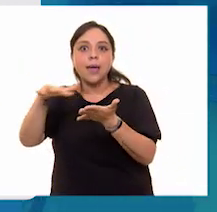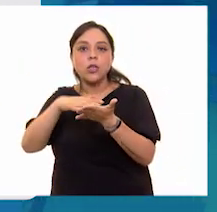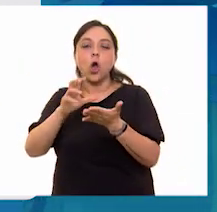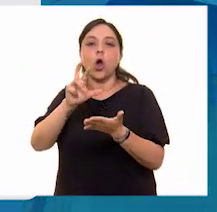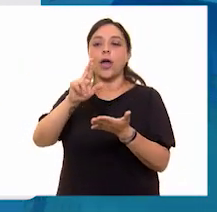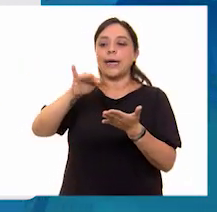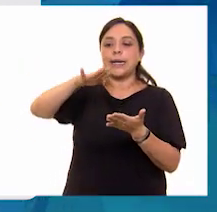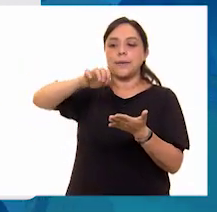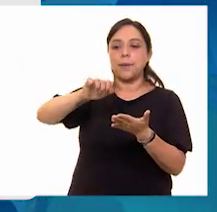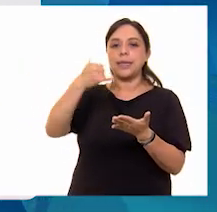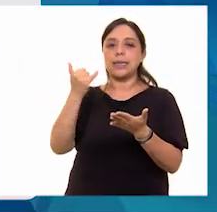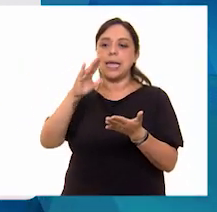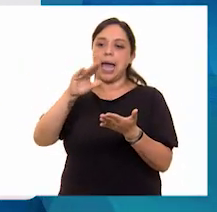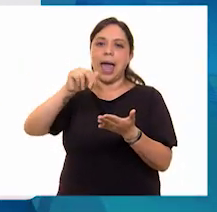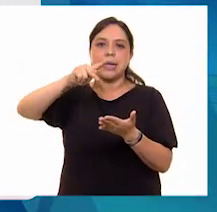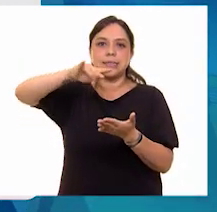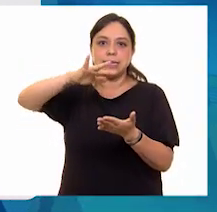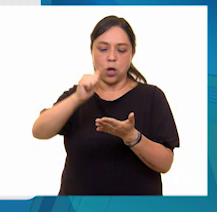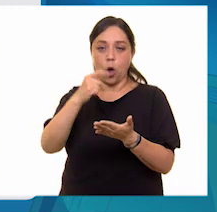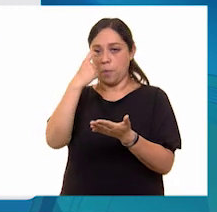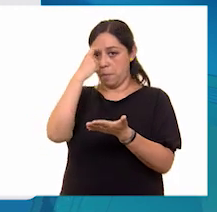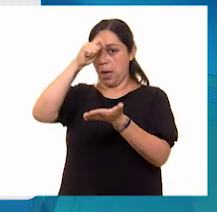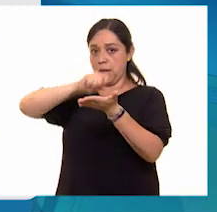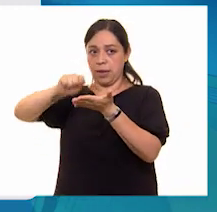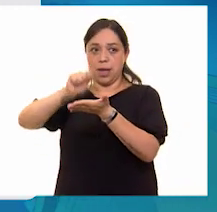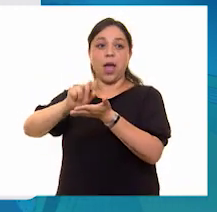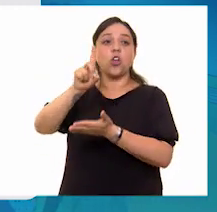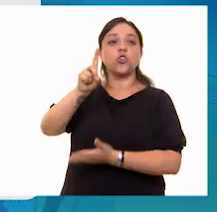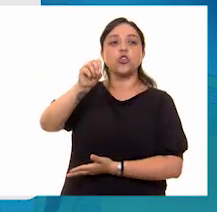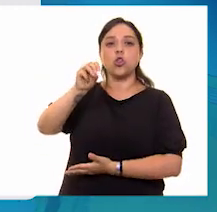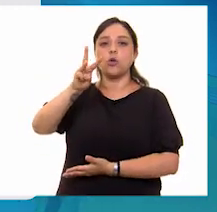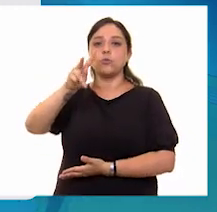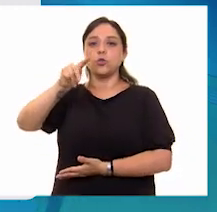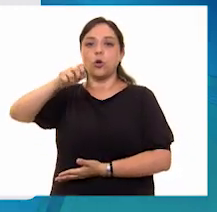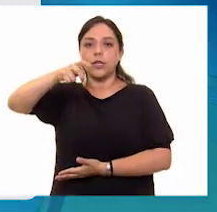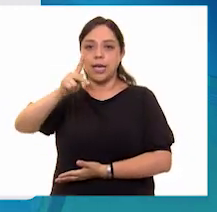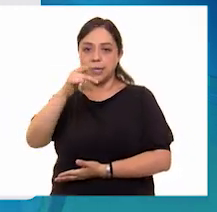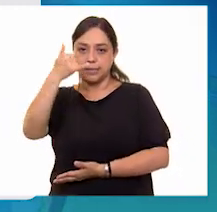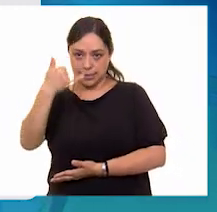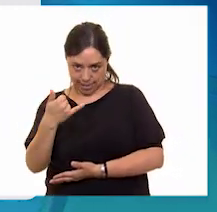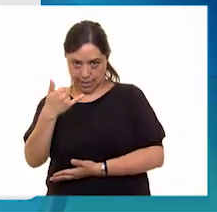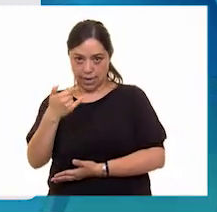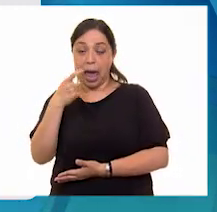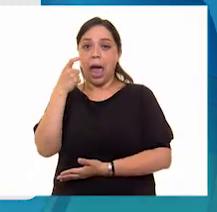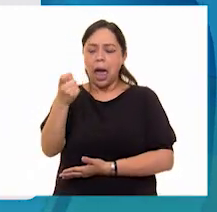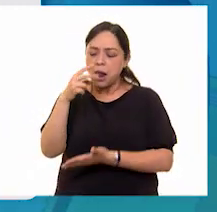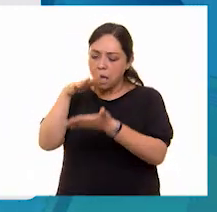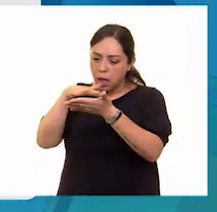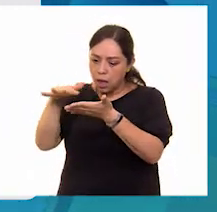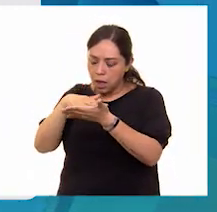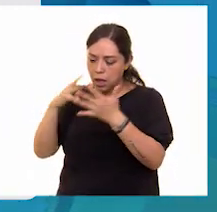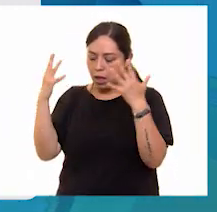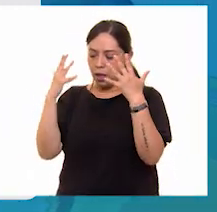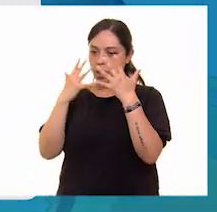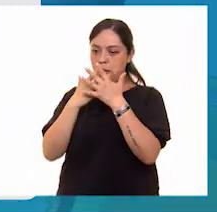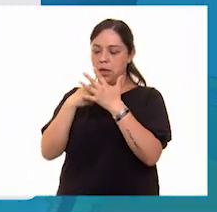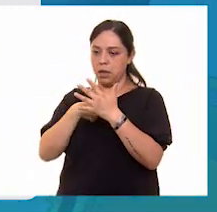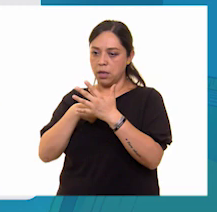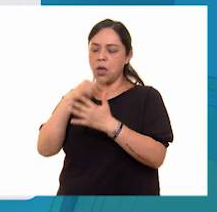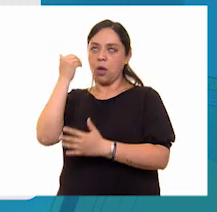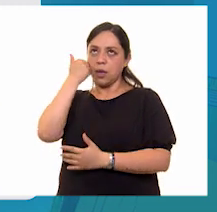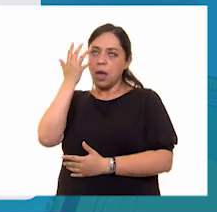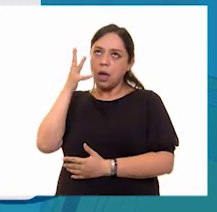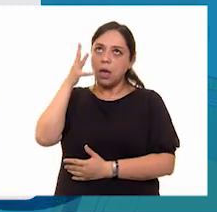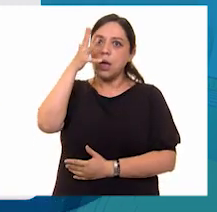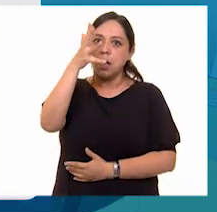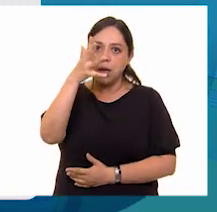ruso Dostoyevsky, que lo impactó y lo animó a convertirse en escritor. Uno de sus pasatiempos es coleccionar